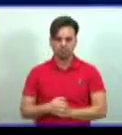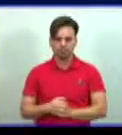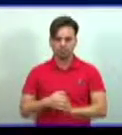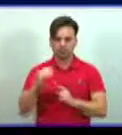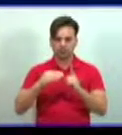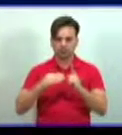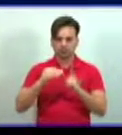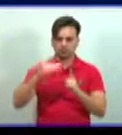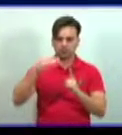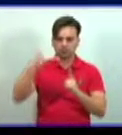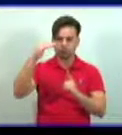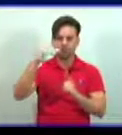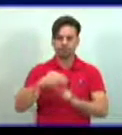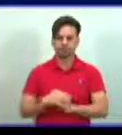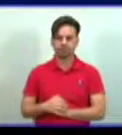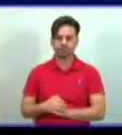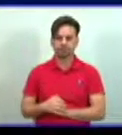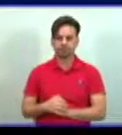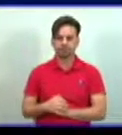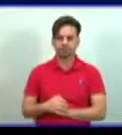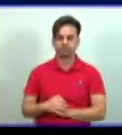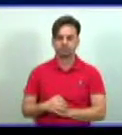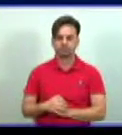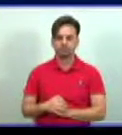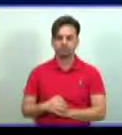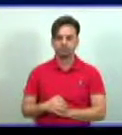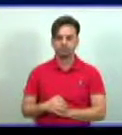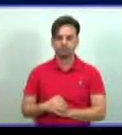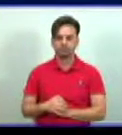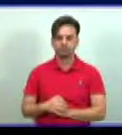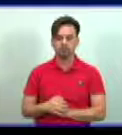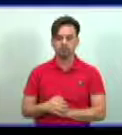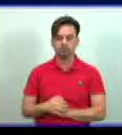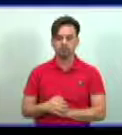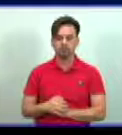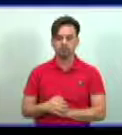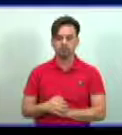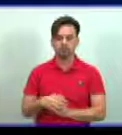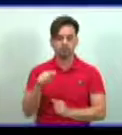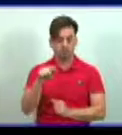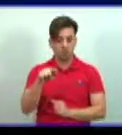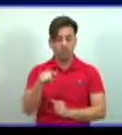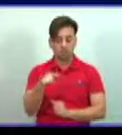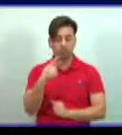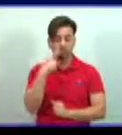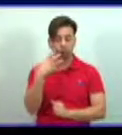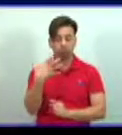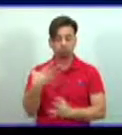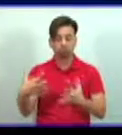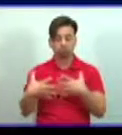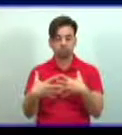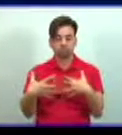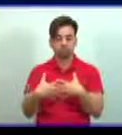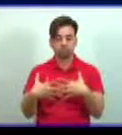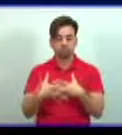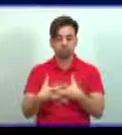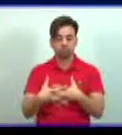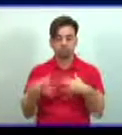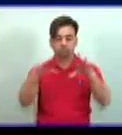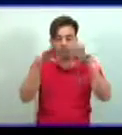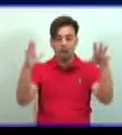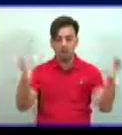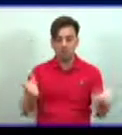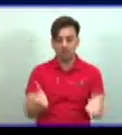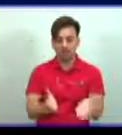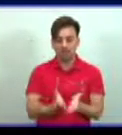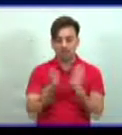por tanto este es otro elemento que nos permite asociar la atmósfera con la vida en nuestro planeta y